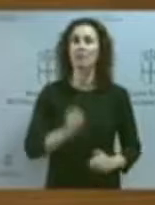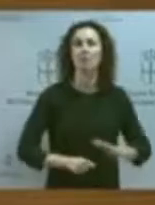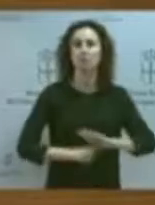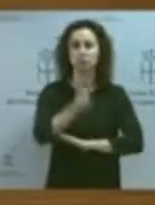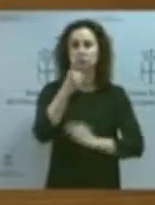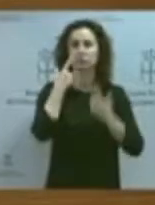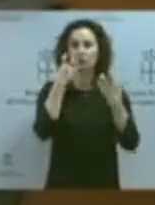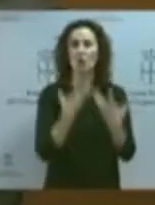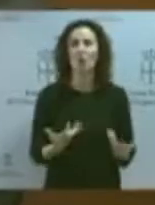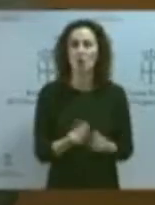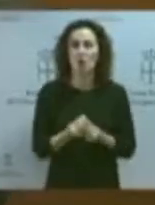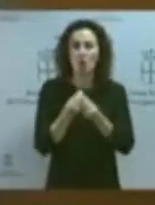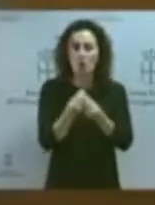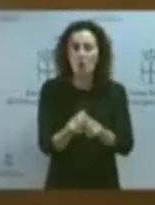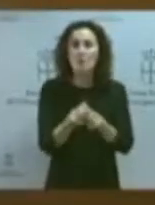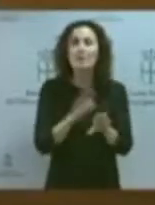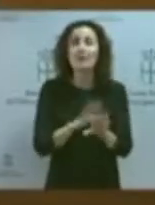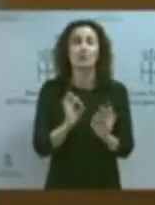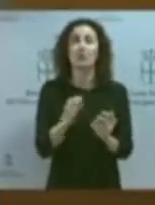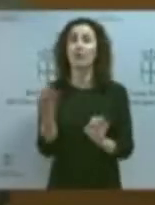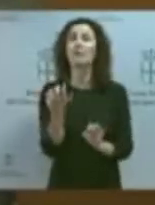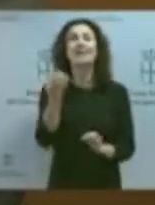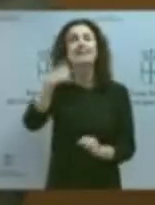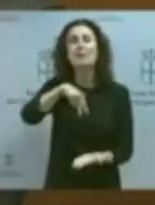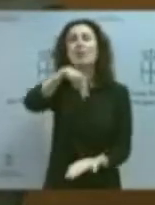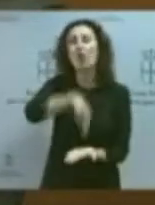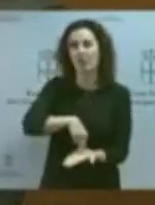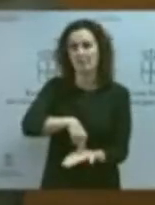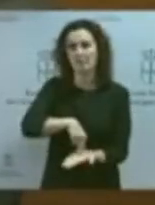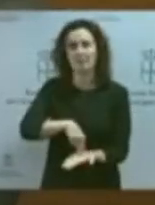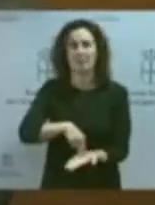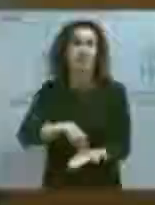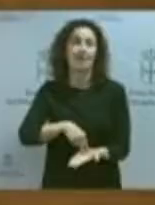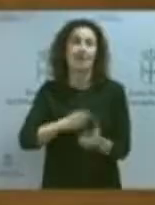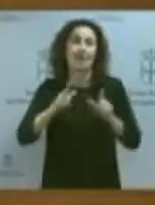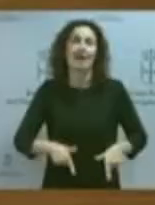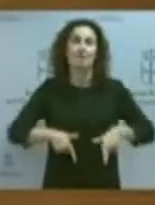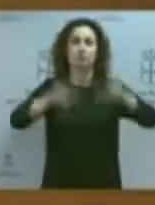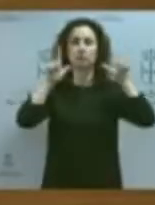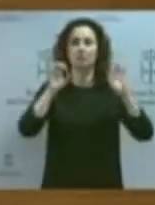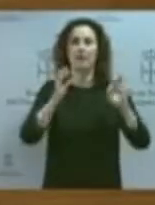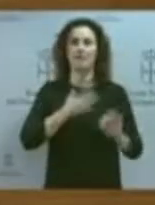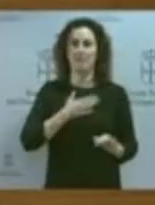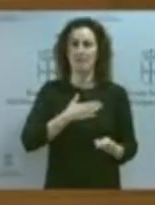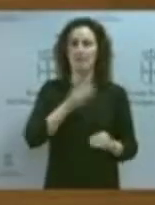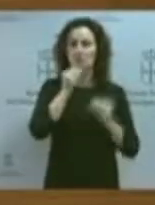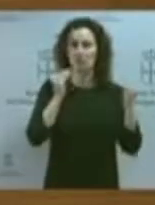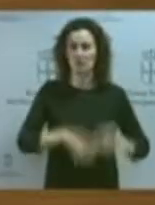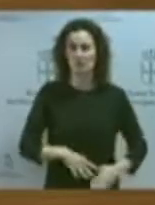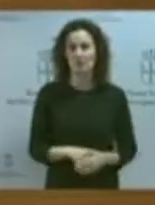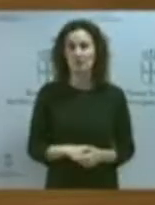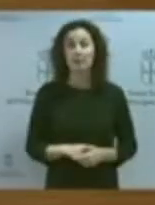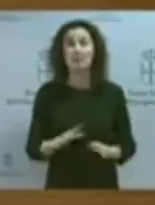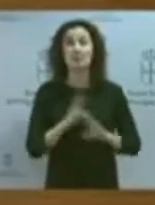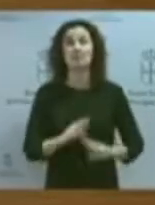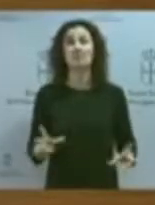su sitio en el mundo y siendo verdaderamente protagonista y dueña de su futuro. Y termino yo también porque veo, diputado,